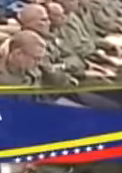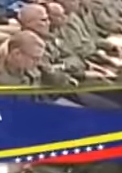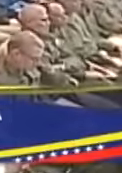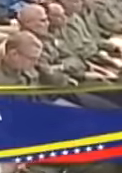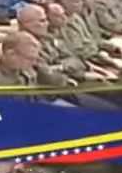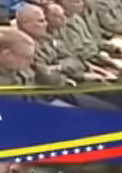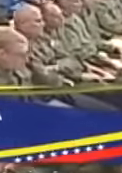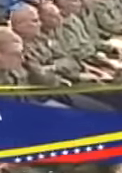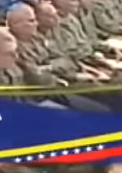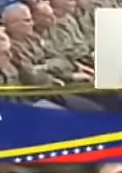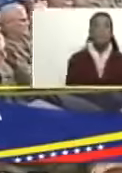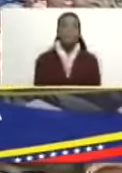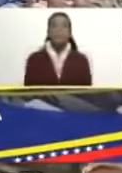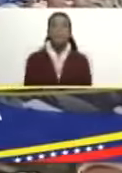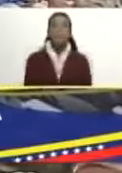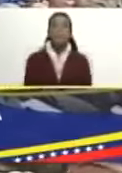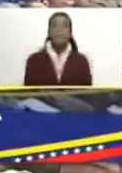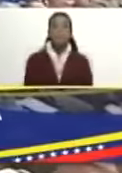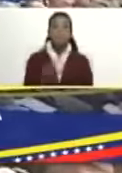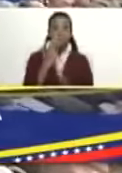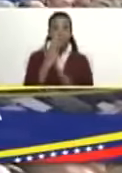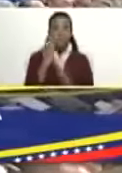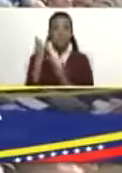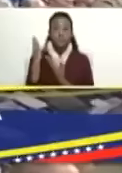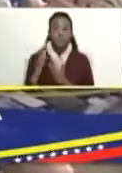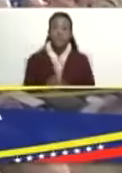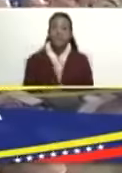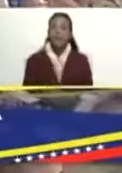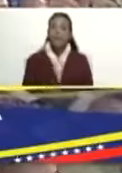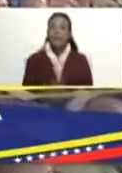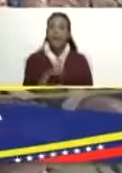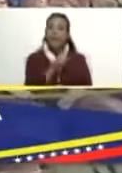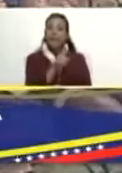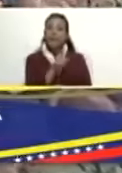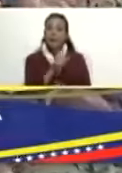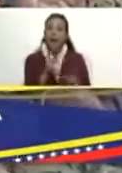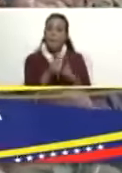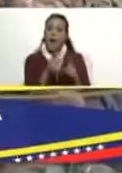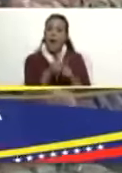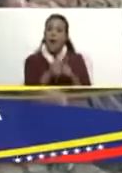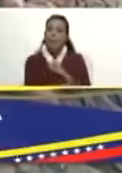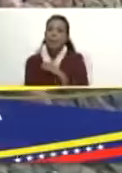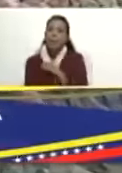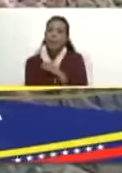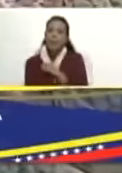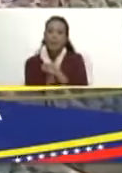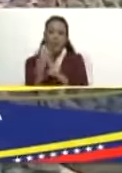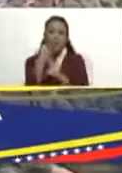decía uno, ¿verdad? Mano Rosales, allá en el Zulia se dice así,